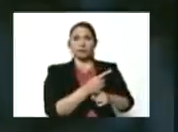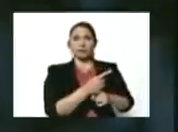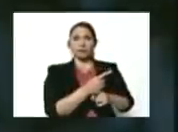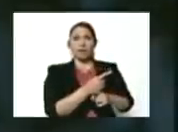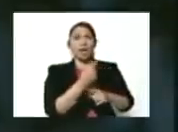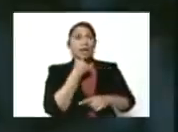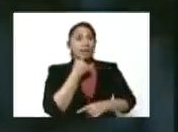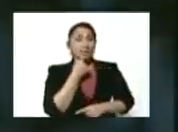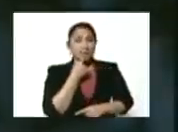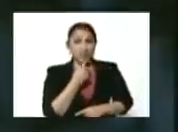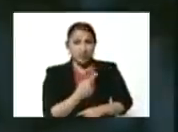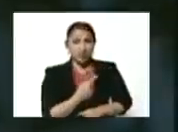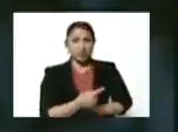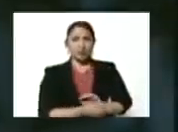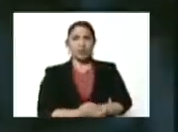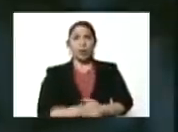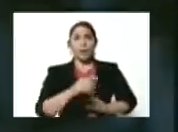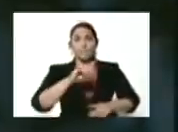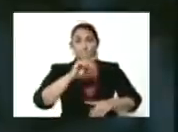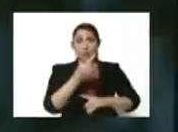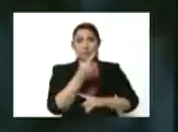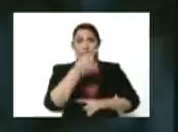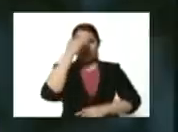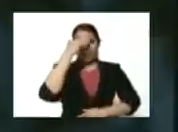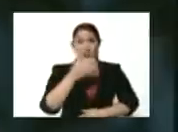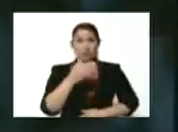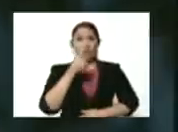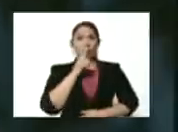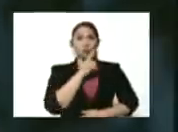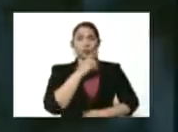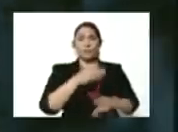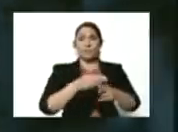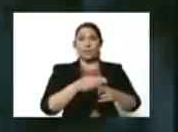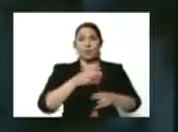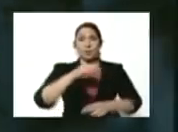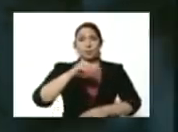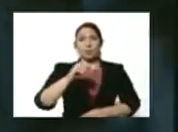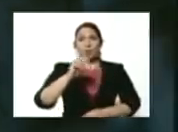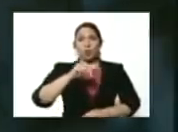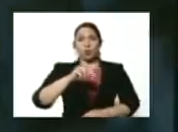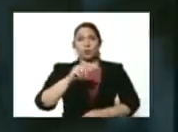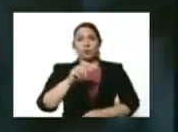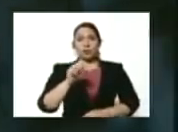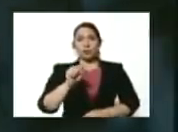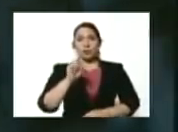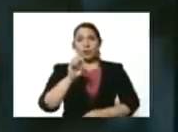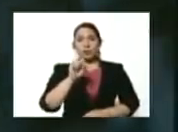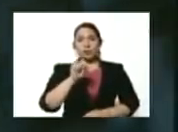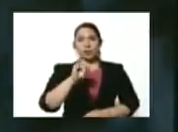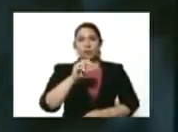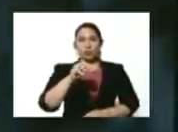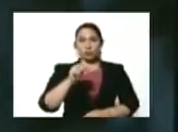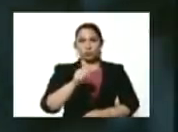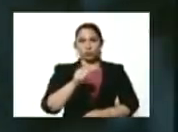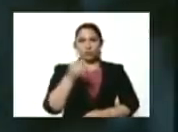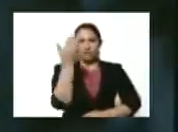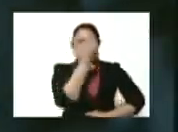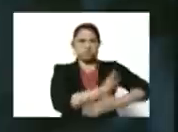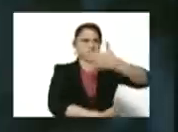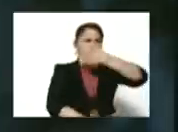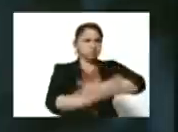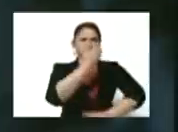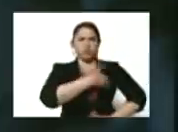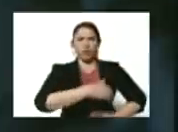textualmente Gutiérrez Aranguren, un primer teniente de apellido Montesinos, que como se negó fue picado por Doble Rueda